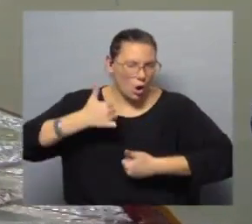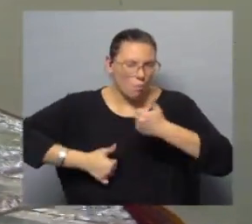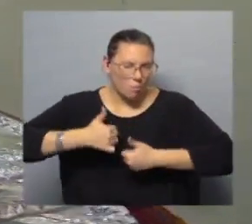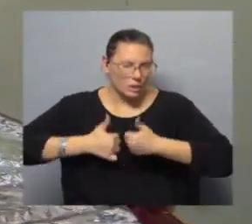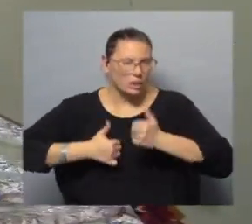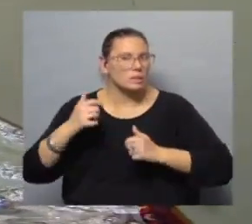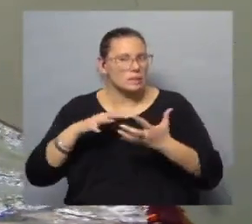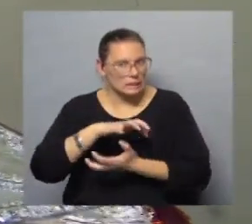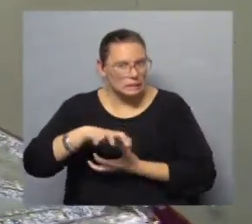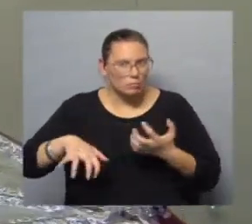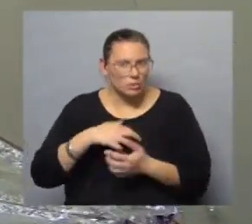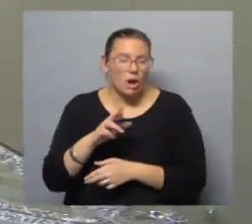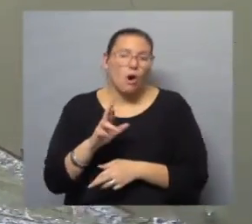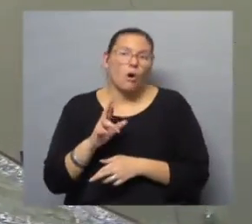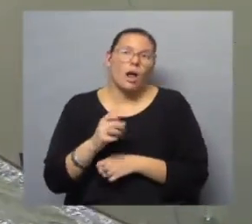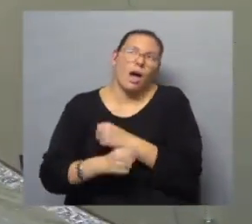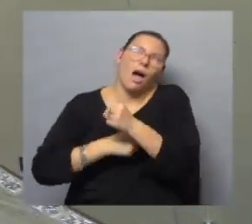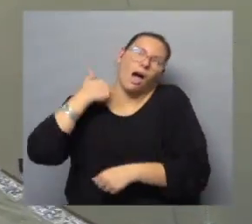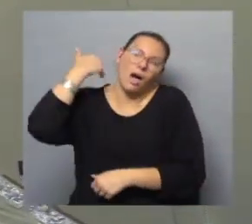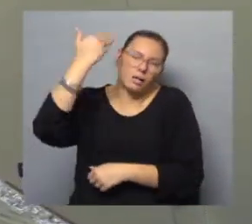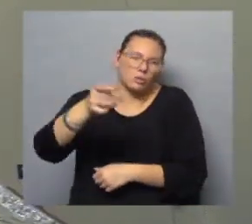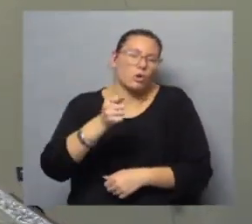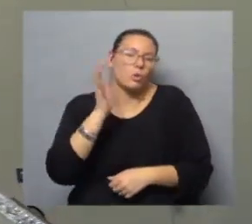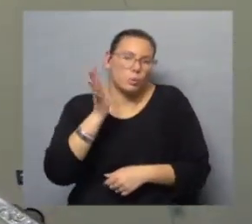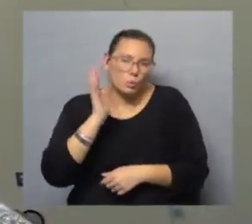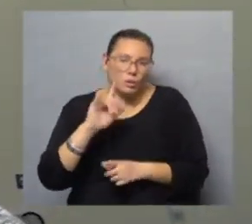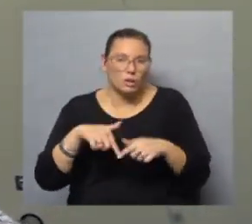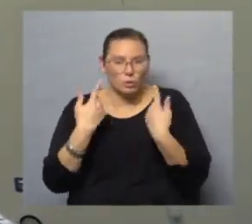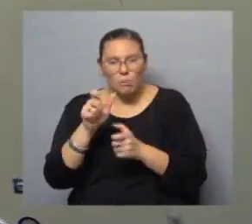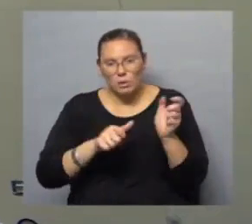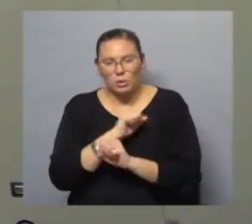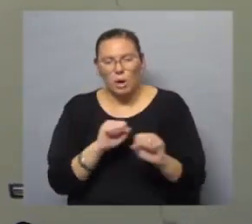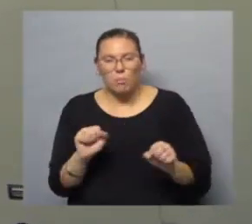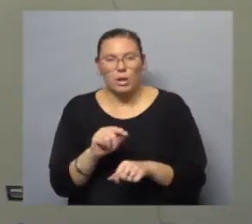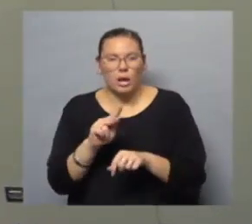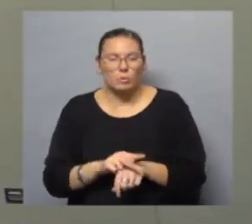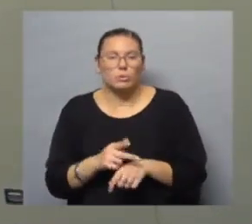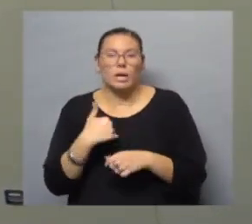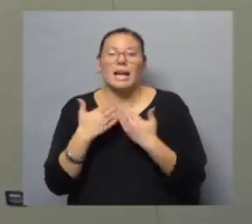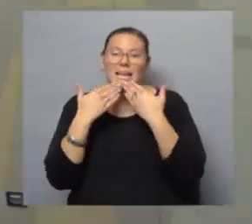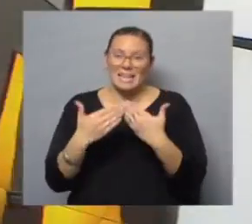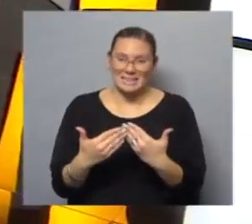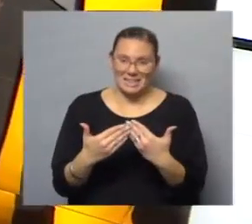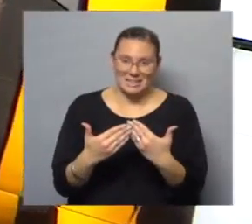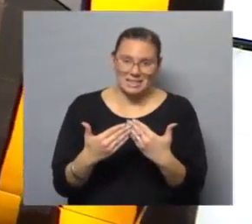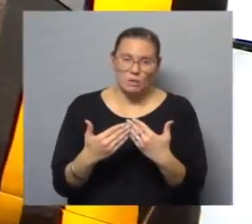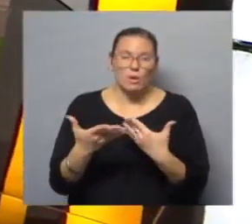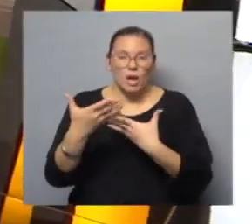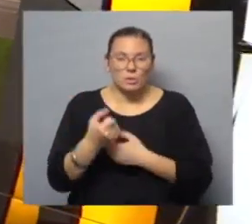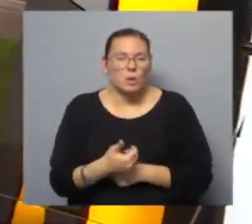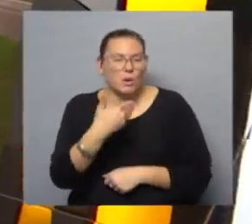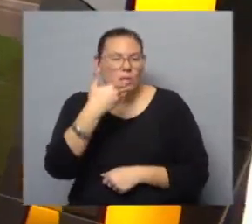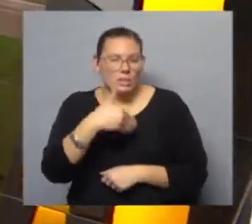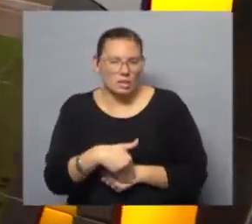compleja. Esperemos que tenga una vida útil de muchas décadas y haya lugar para todos. Exacto, exacto. Sebastián Brusone, muchísimas gracias por ayudarnos a